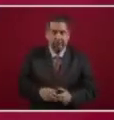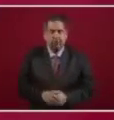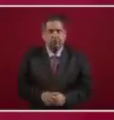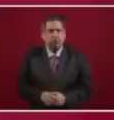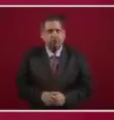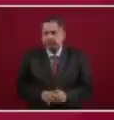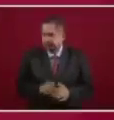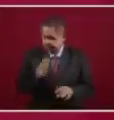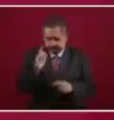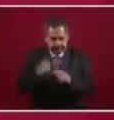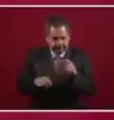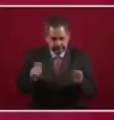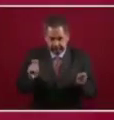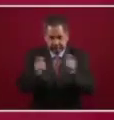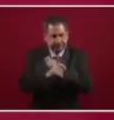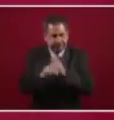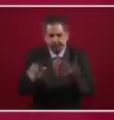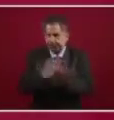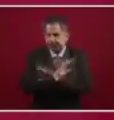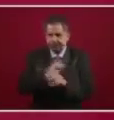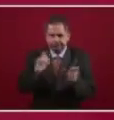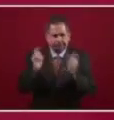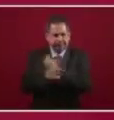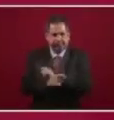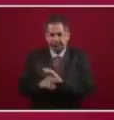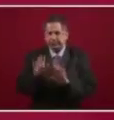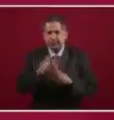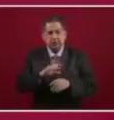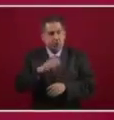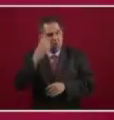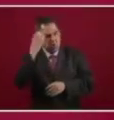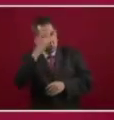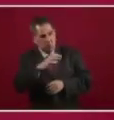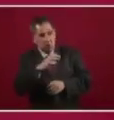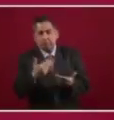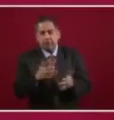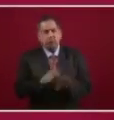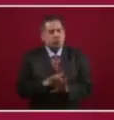Entonces ya cambió, ya no es así.